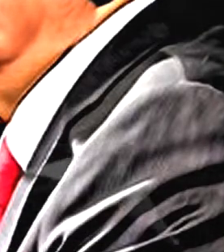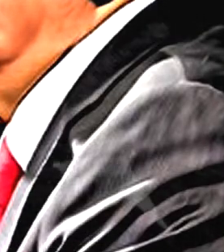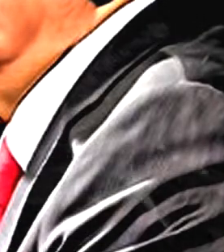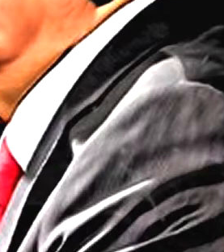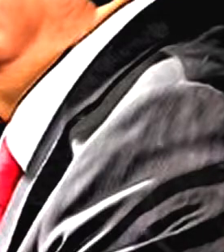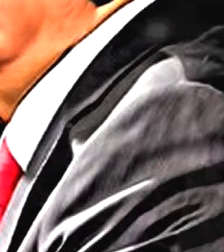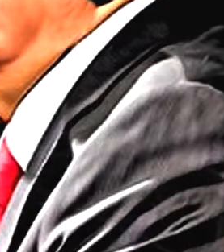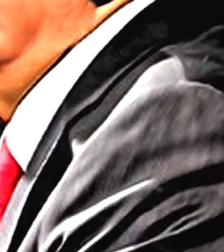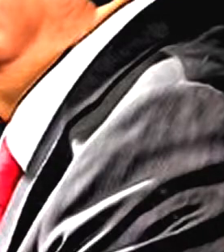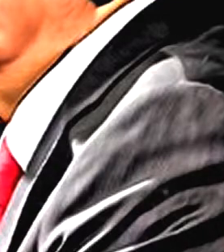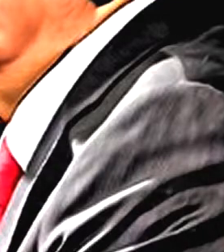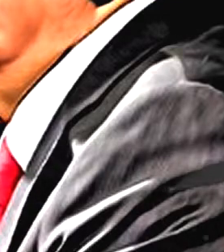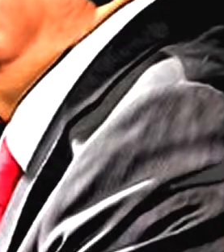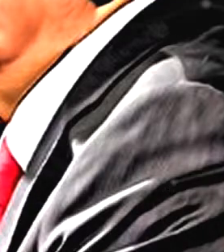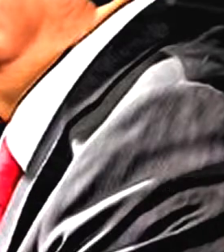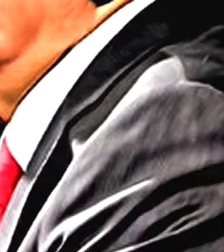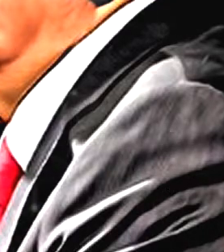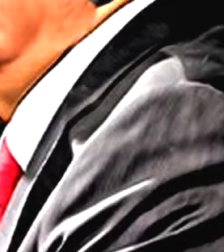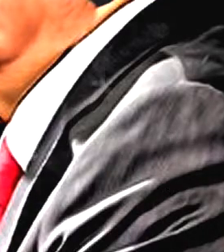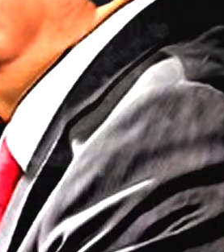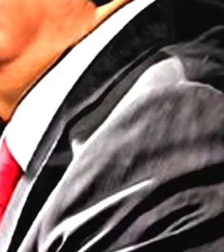de nuestro canal.